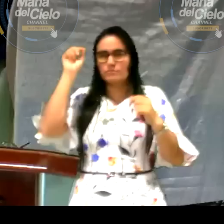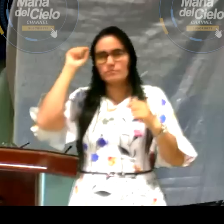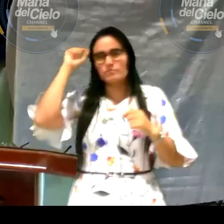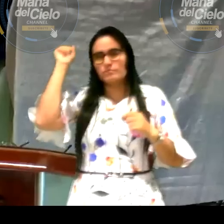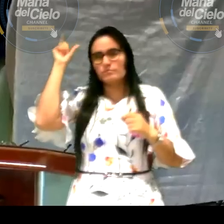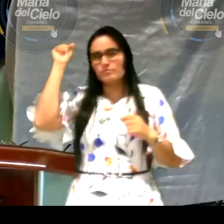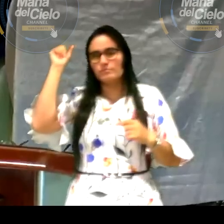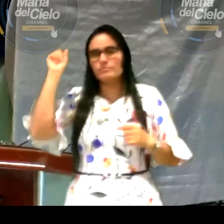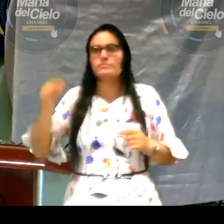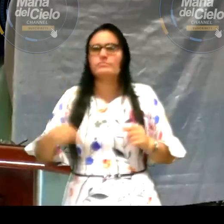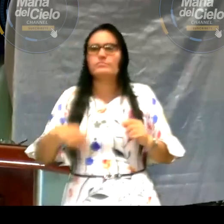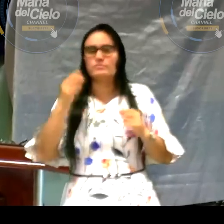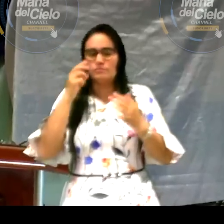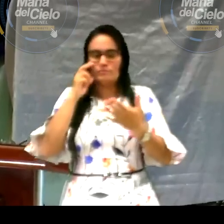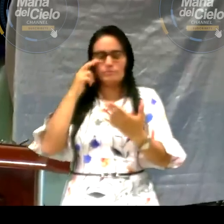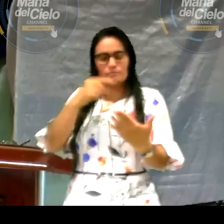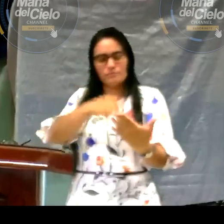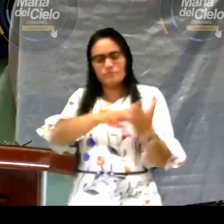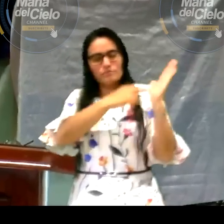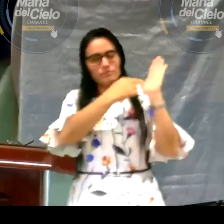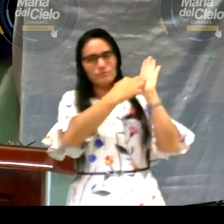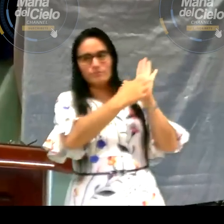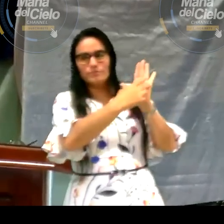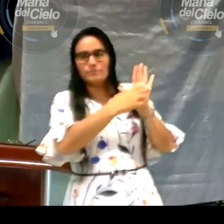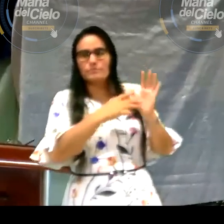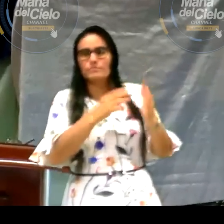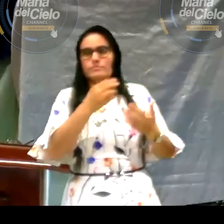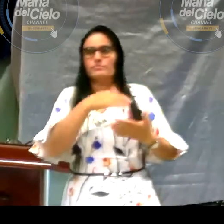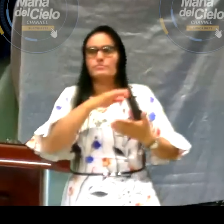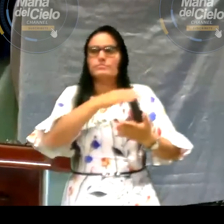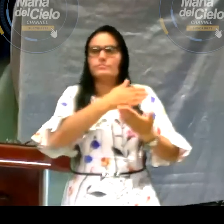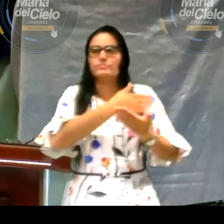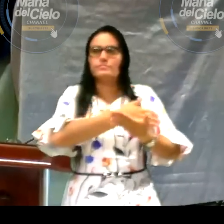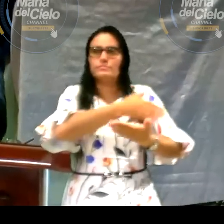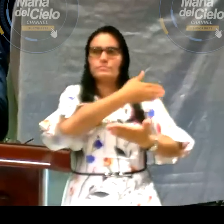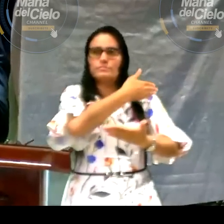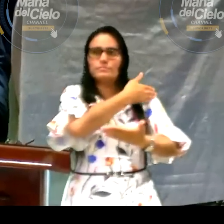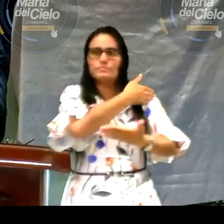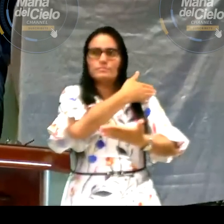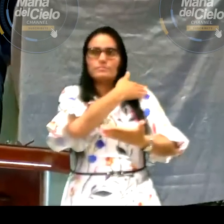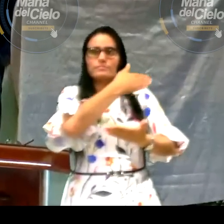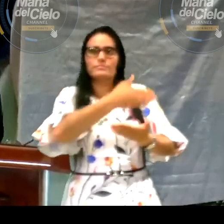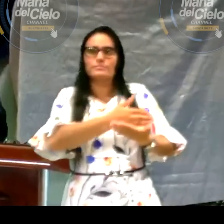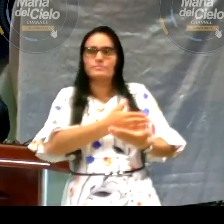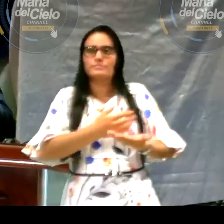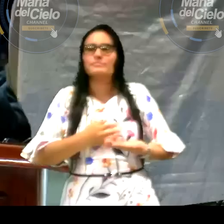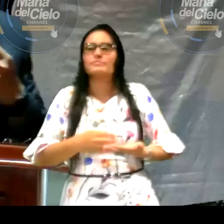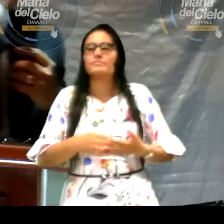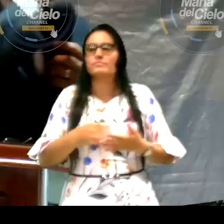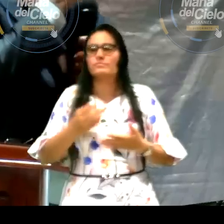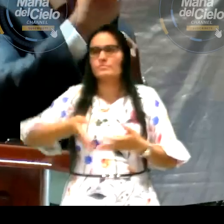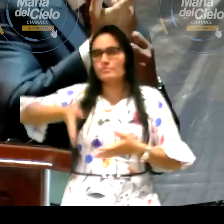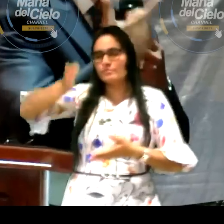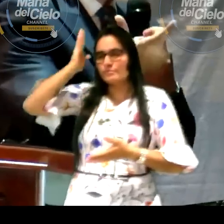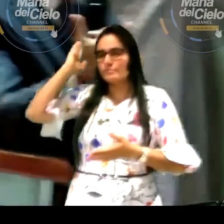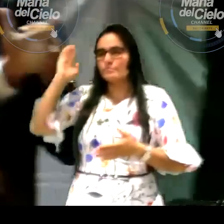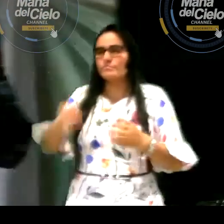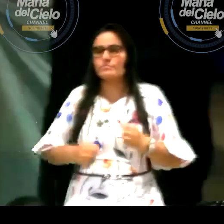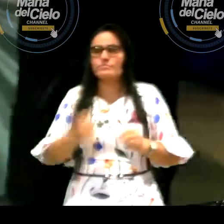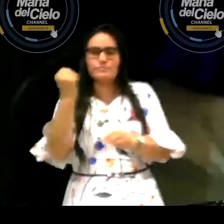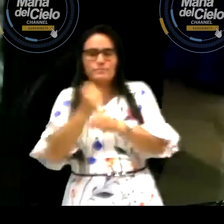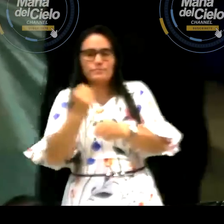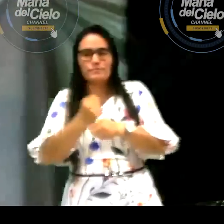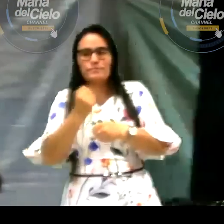Habiendo leído el Antiguo Testamento y dándose cuenta que Dios lo hizo con Abraham. Por eso, iglesia, no